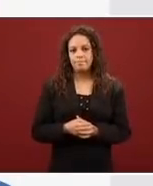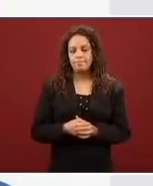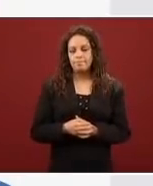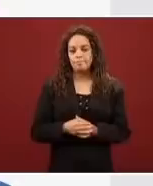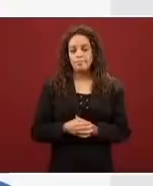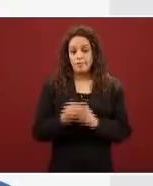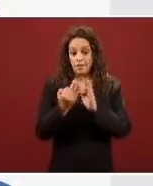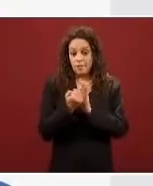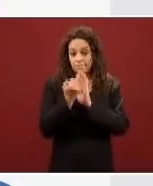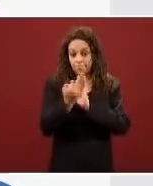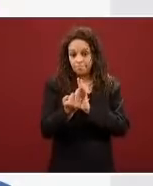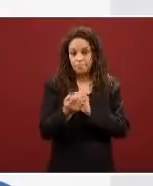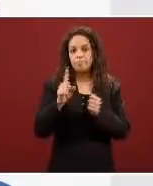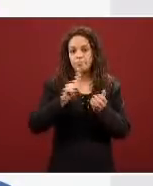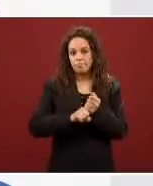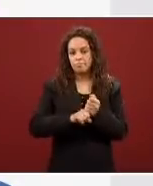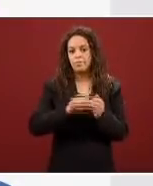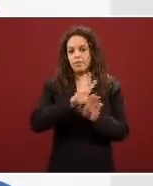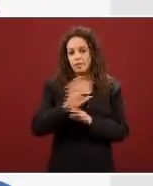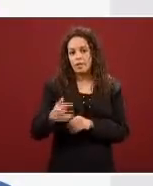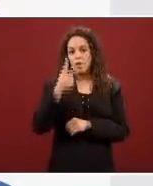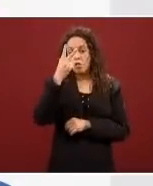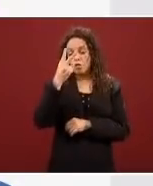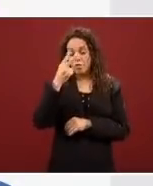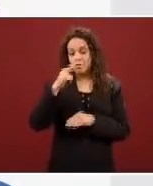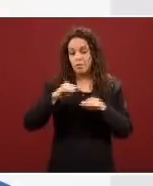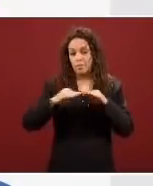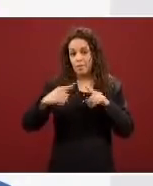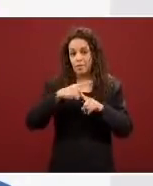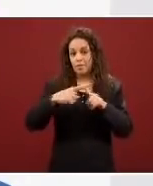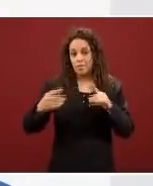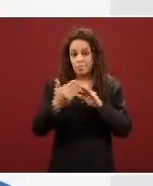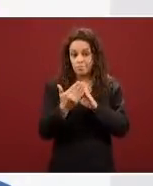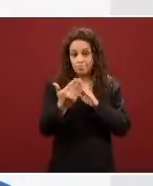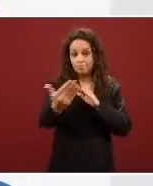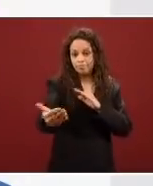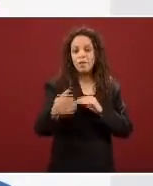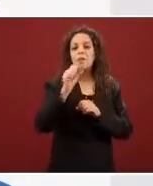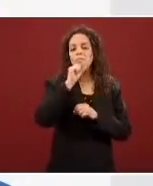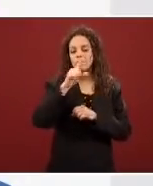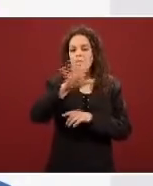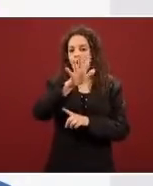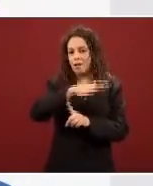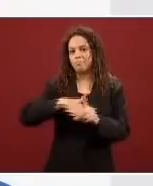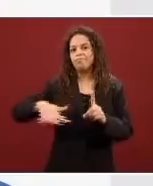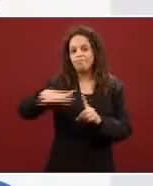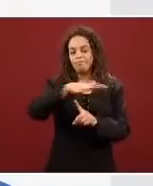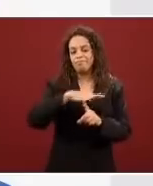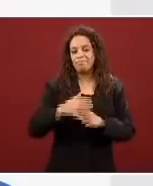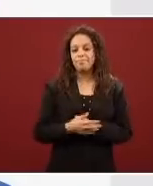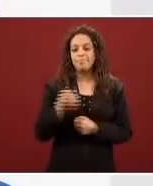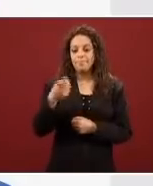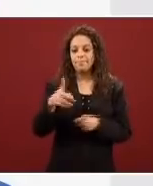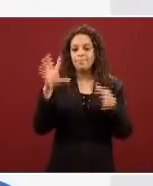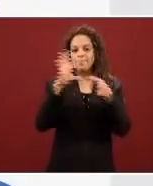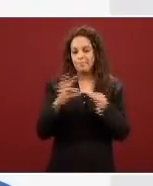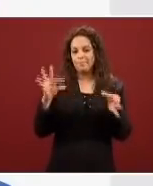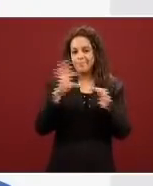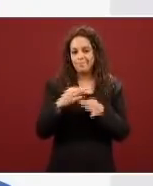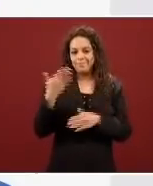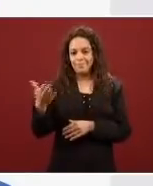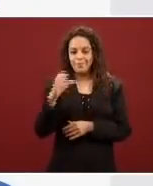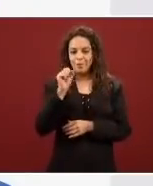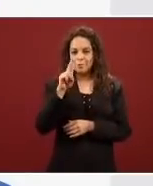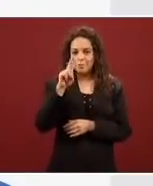público si está a más de 2.5 metros. Entonces, como les explicaba, aquí está su sana distancia y